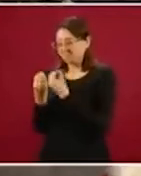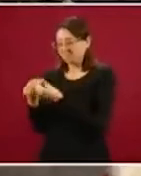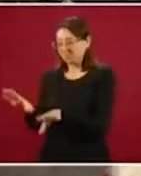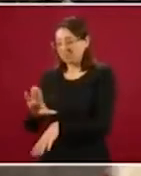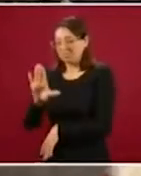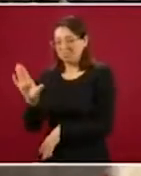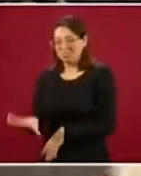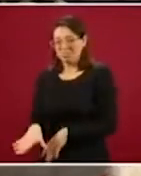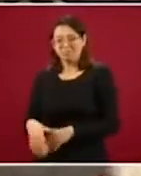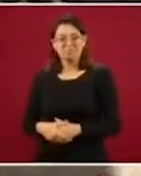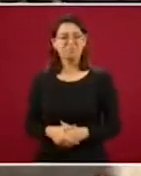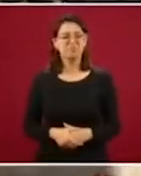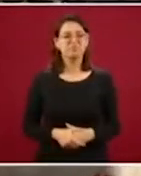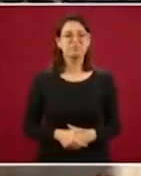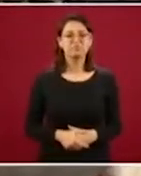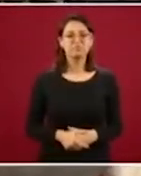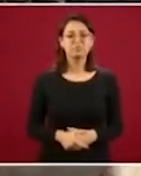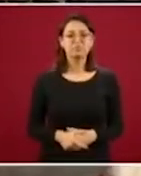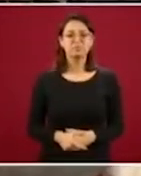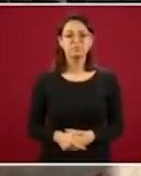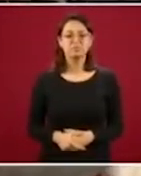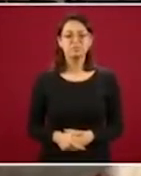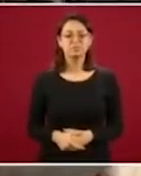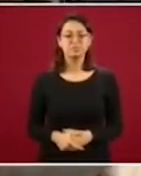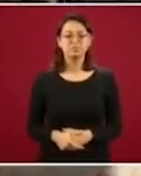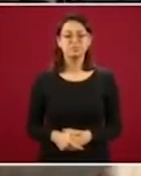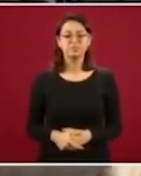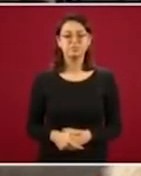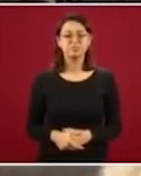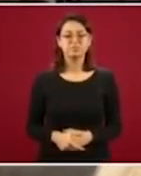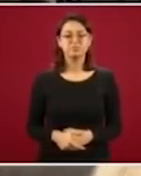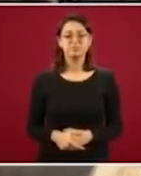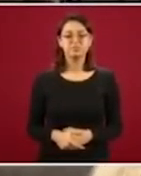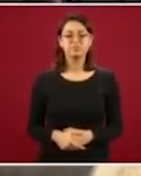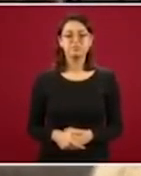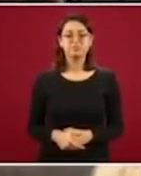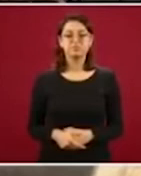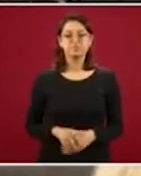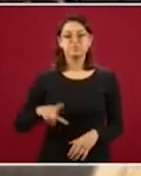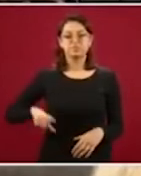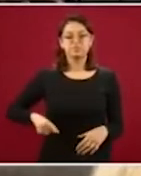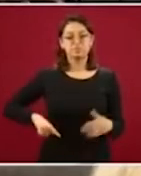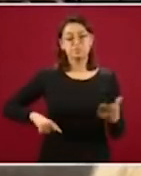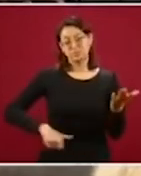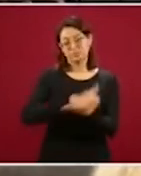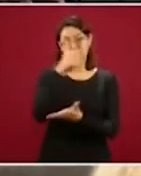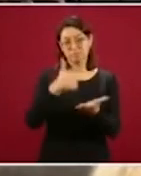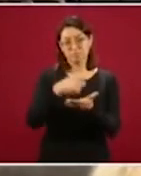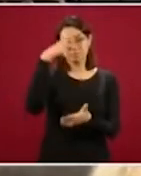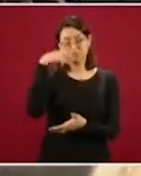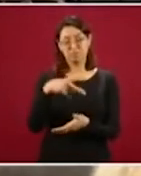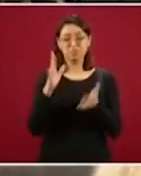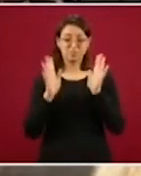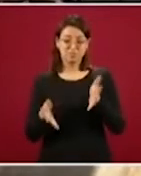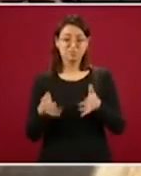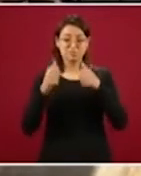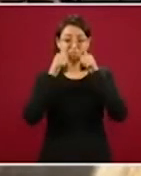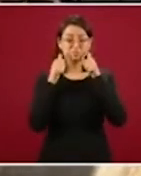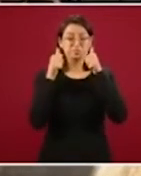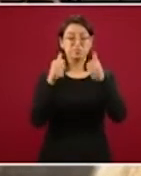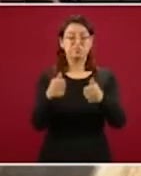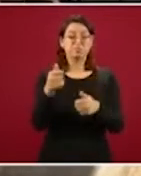se está atendiendo por parte del gobierno de la ciudad claudia man